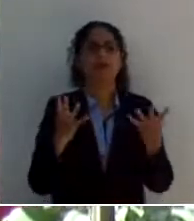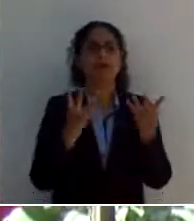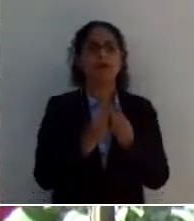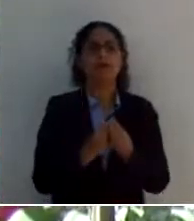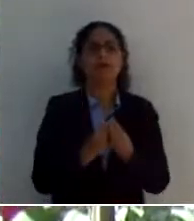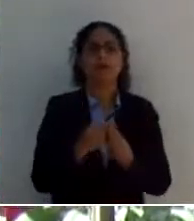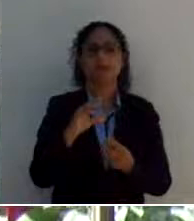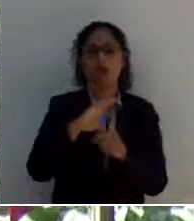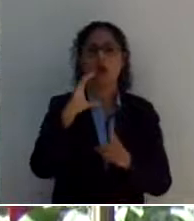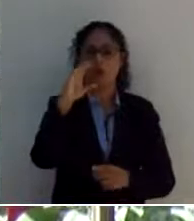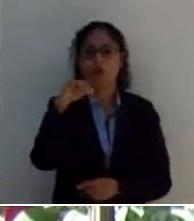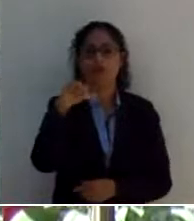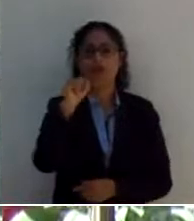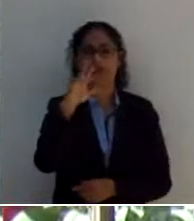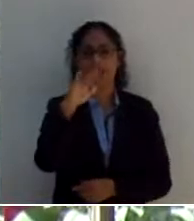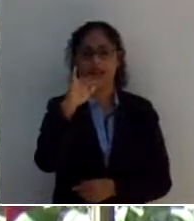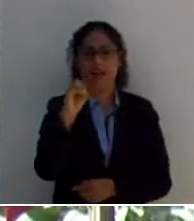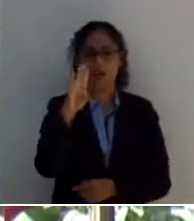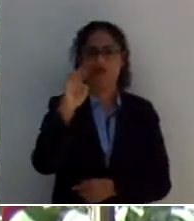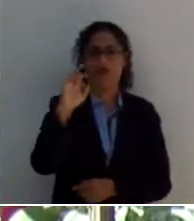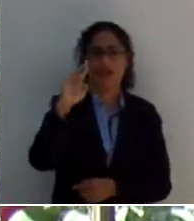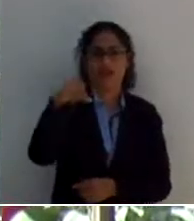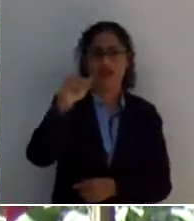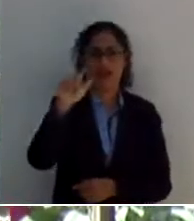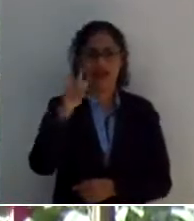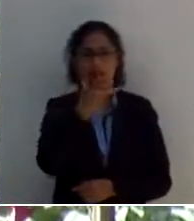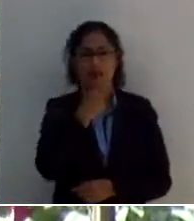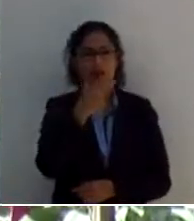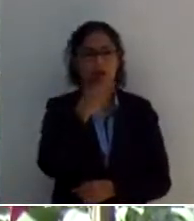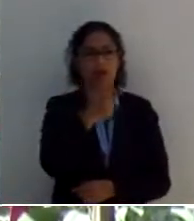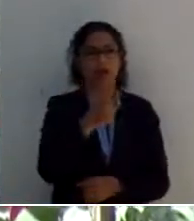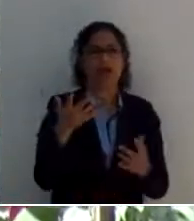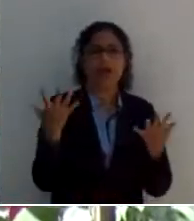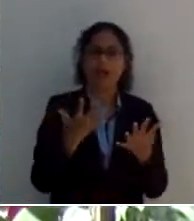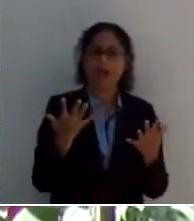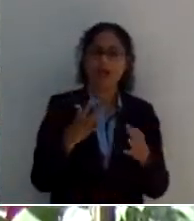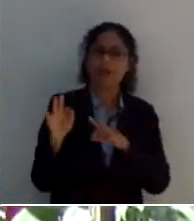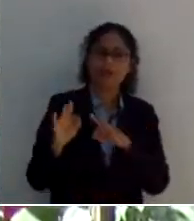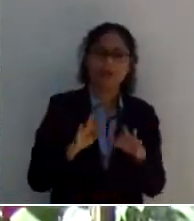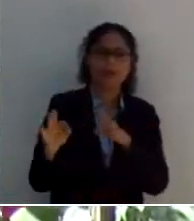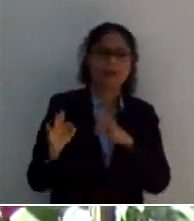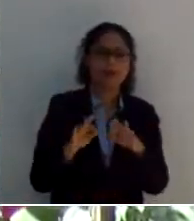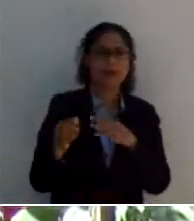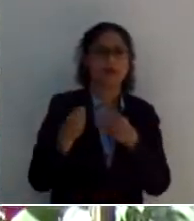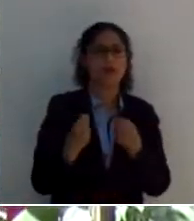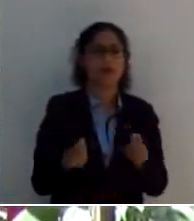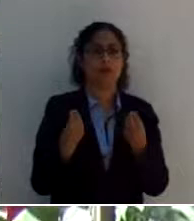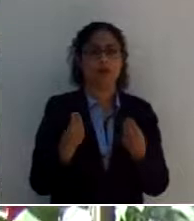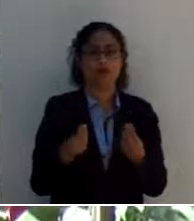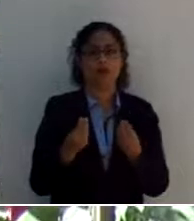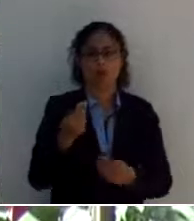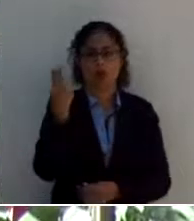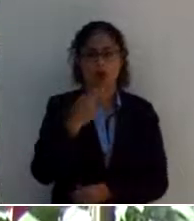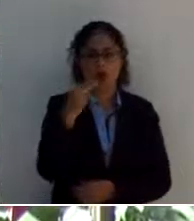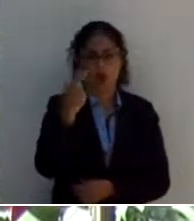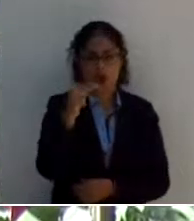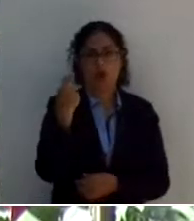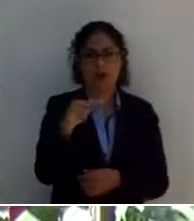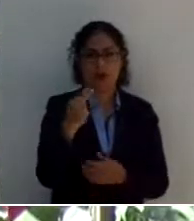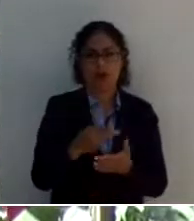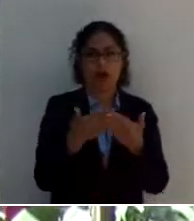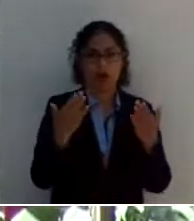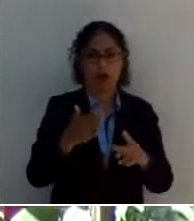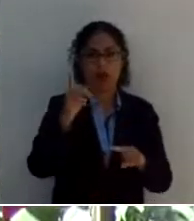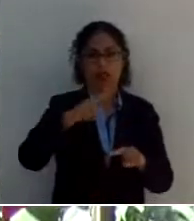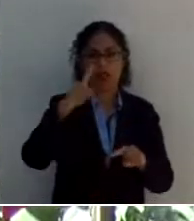el comisario Bernal nos tocó hacer mucho, empezando por el nombre de lo que hoy se